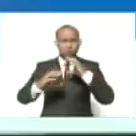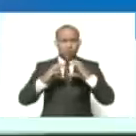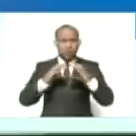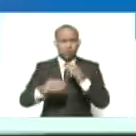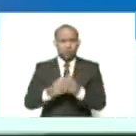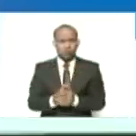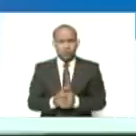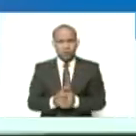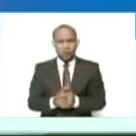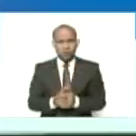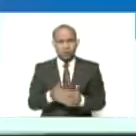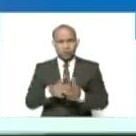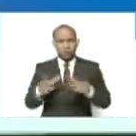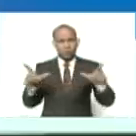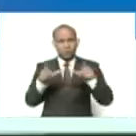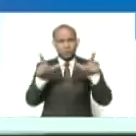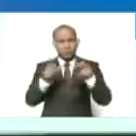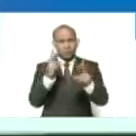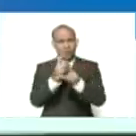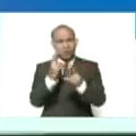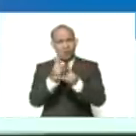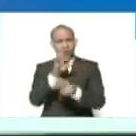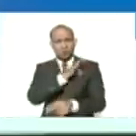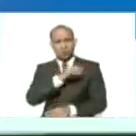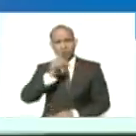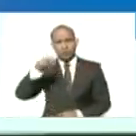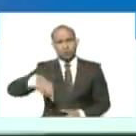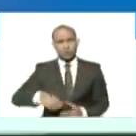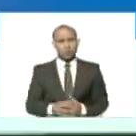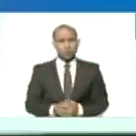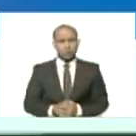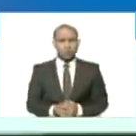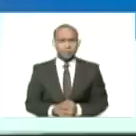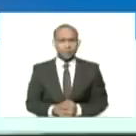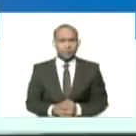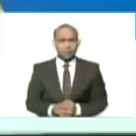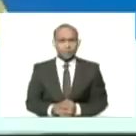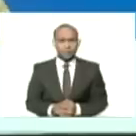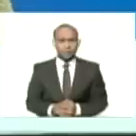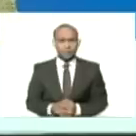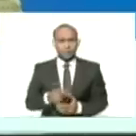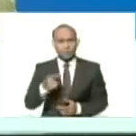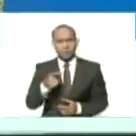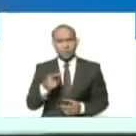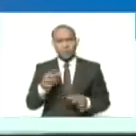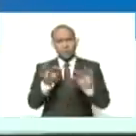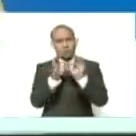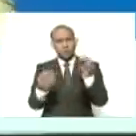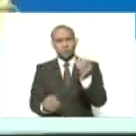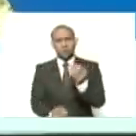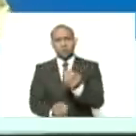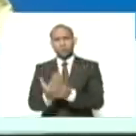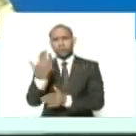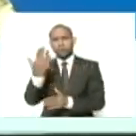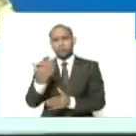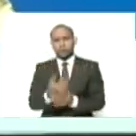el medio dominante de esta época, que son las redes sociales. Tenemos que estimular una escuela de